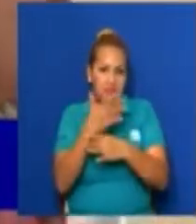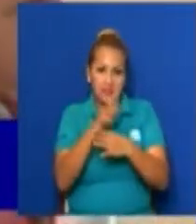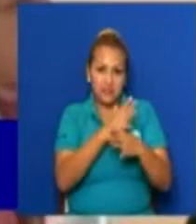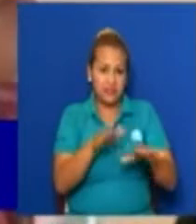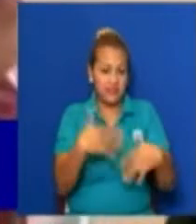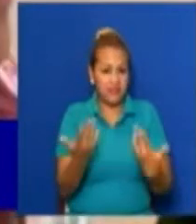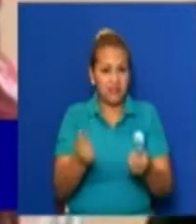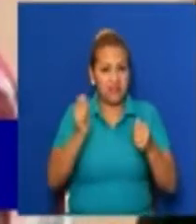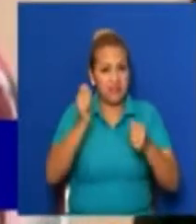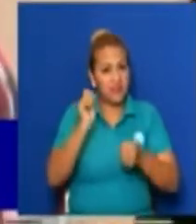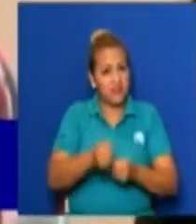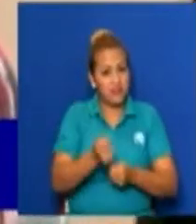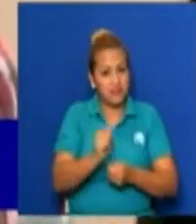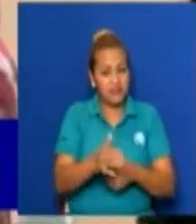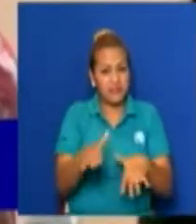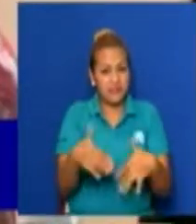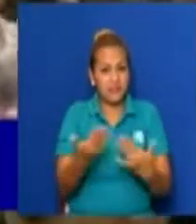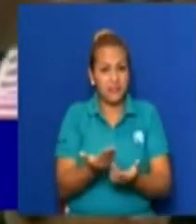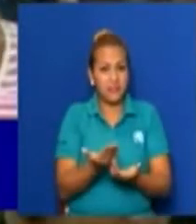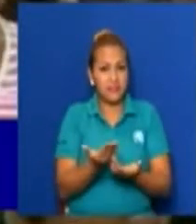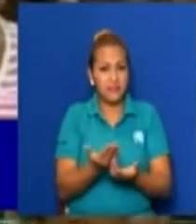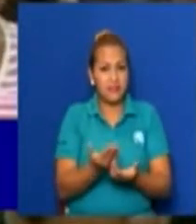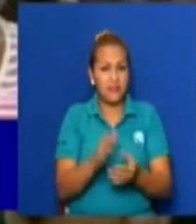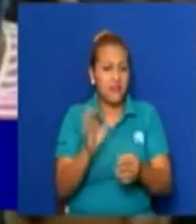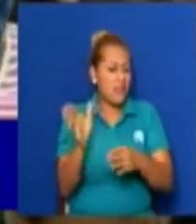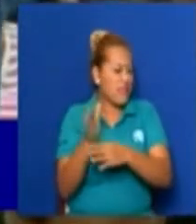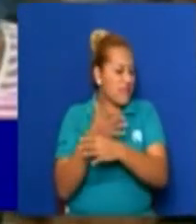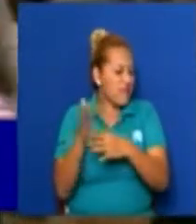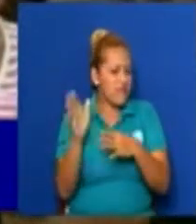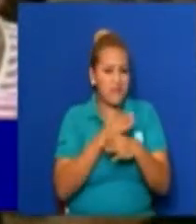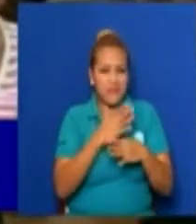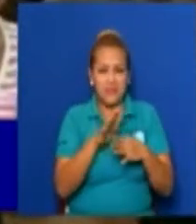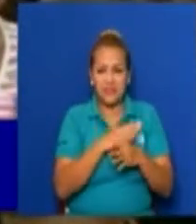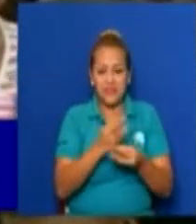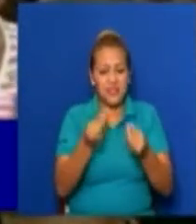ingenieros y un sinnúmero de profesionales,